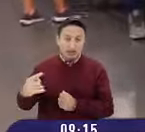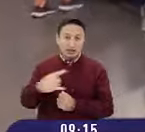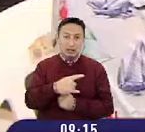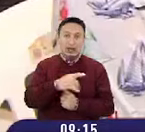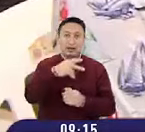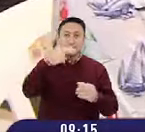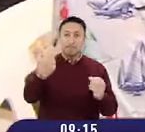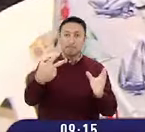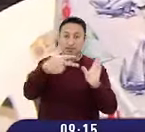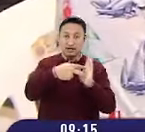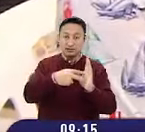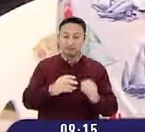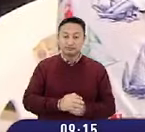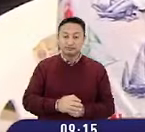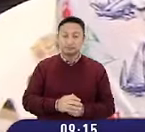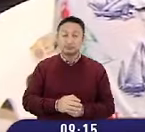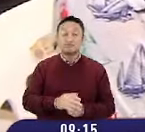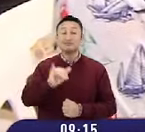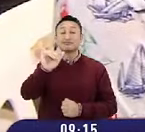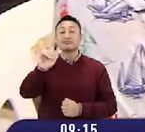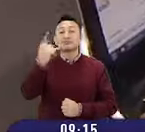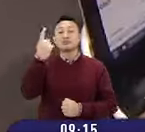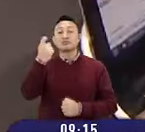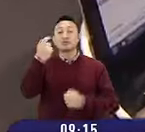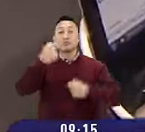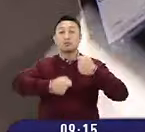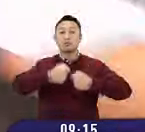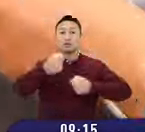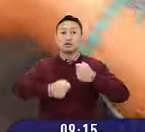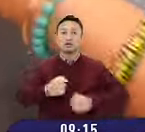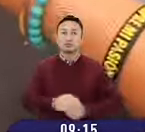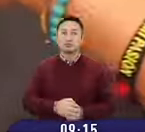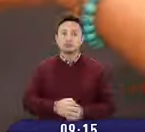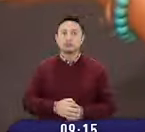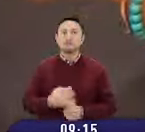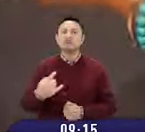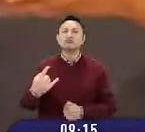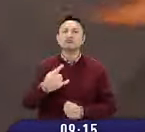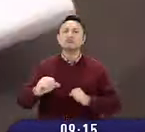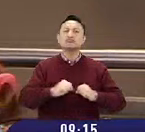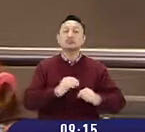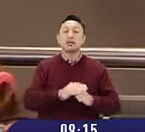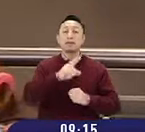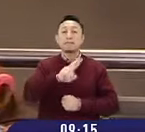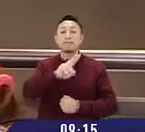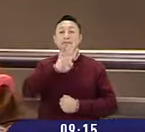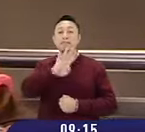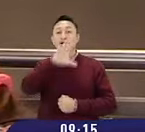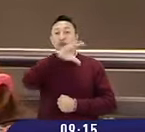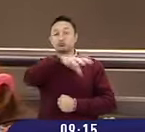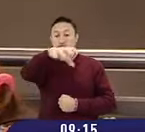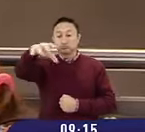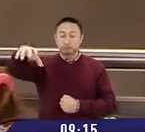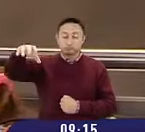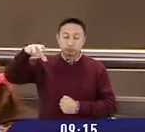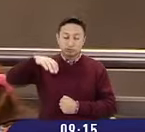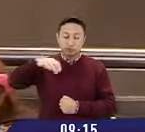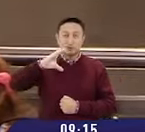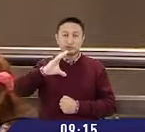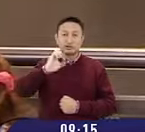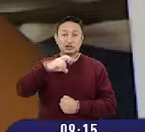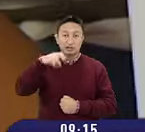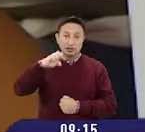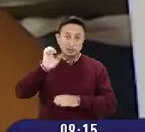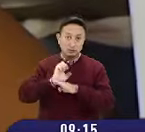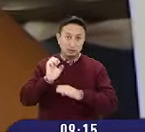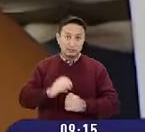habilitarse. La fecha límite es el sábado 11 de mayo. El trámite puede realizarse en las 24 delegaciones provinciales del CNE en el